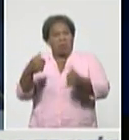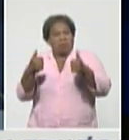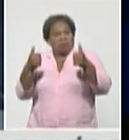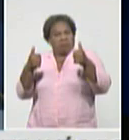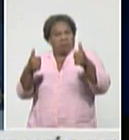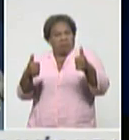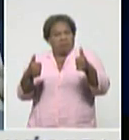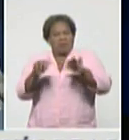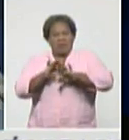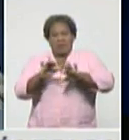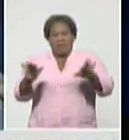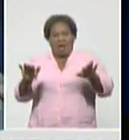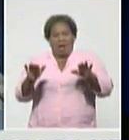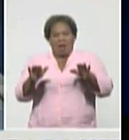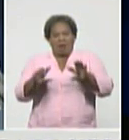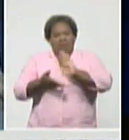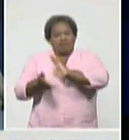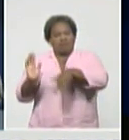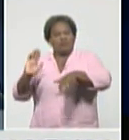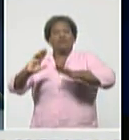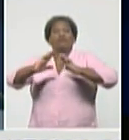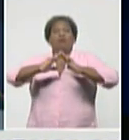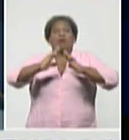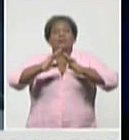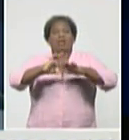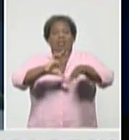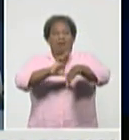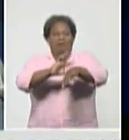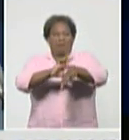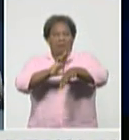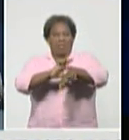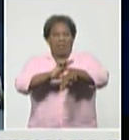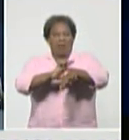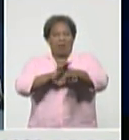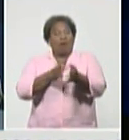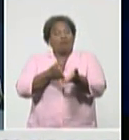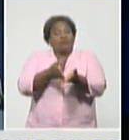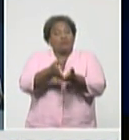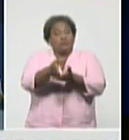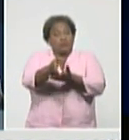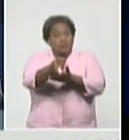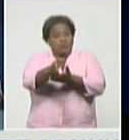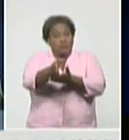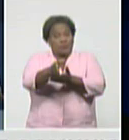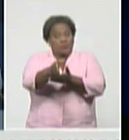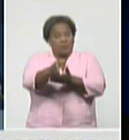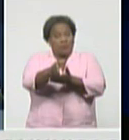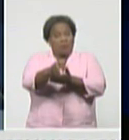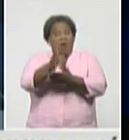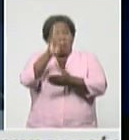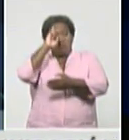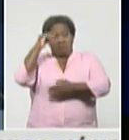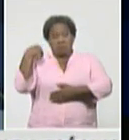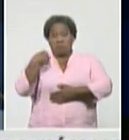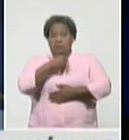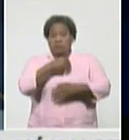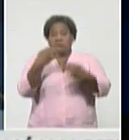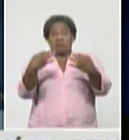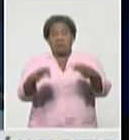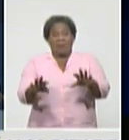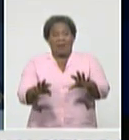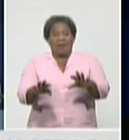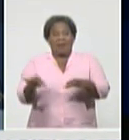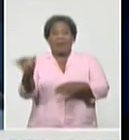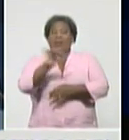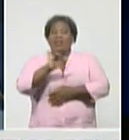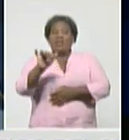ya de alta de esta enfermedad. Se siguen por consulta, igual que se siguen por consulta